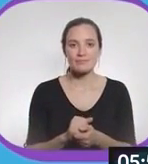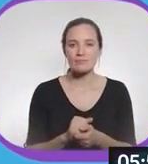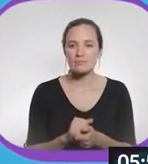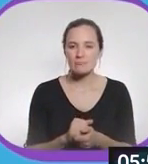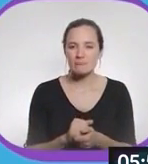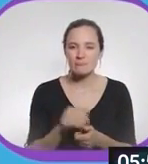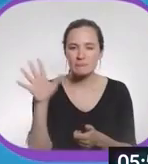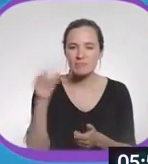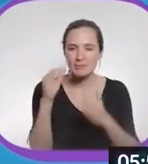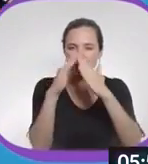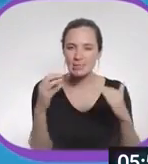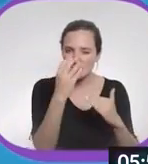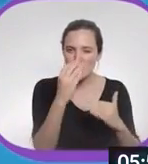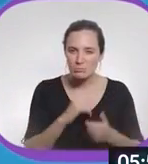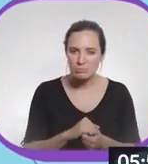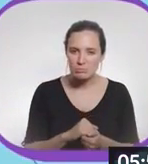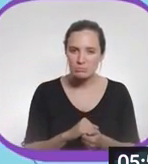¡Solo tráiganme el circo!